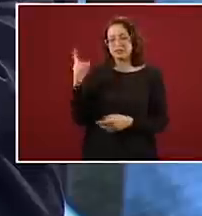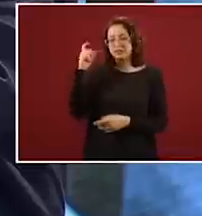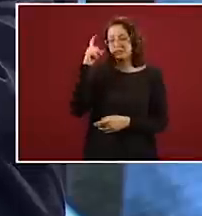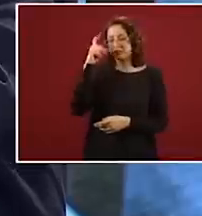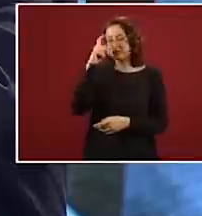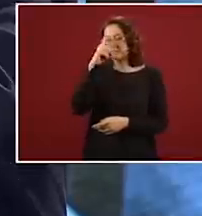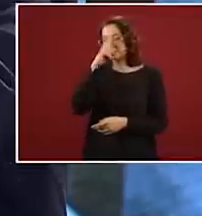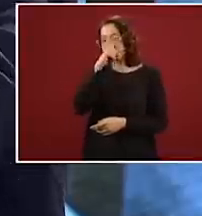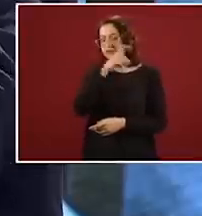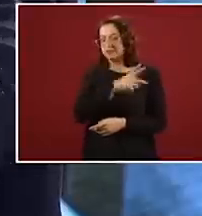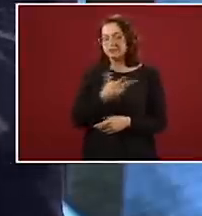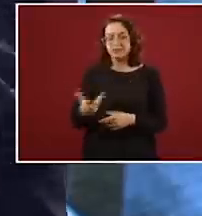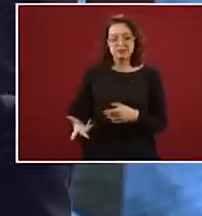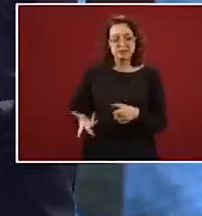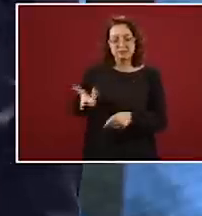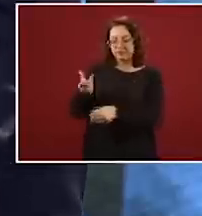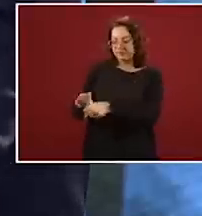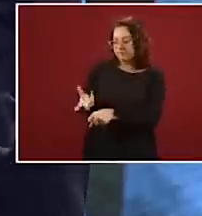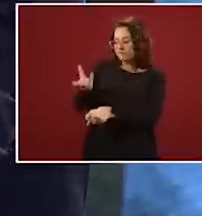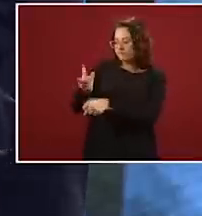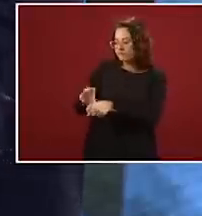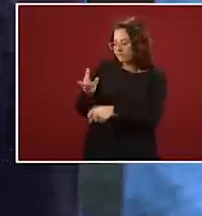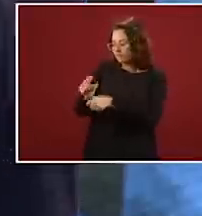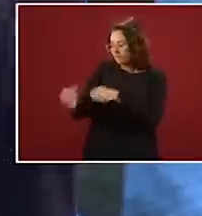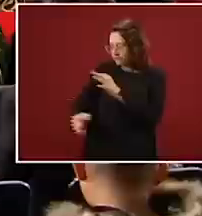antecedentes de